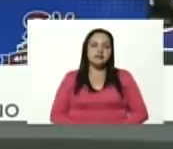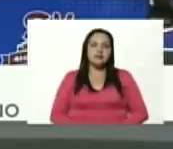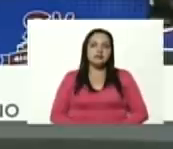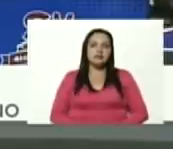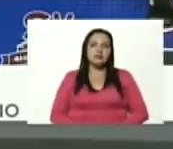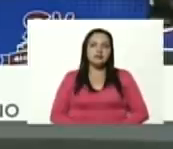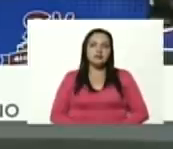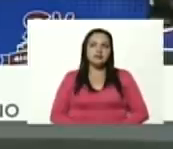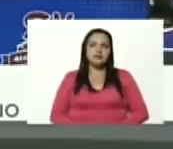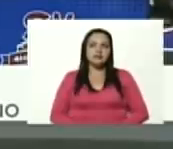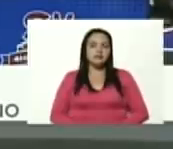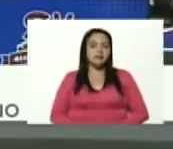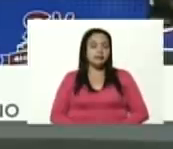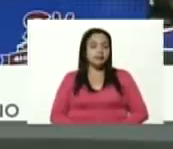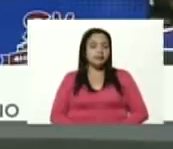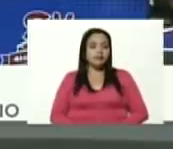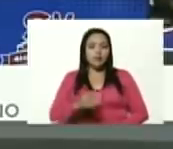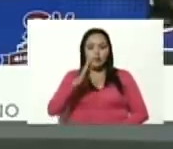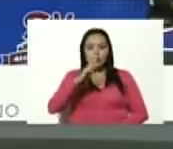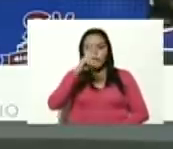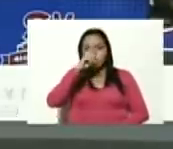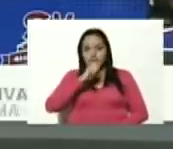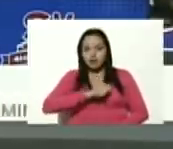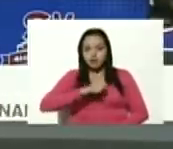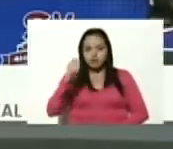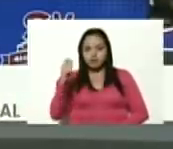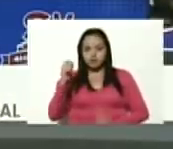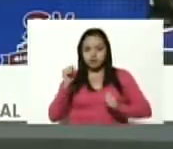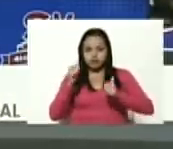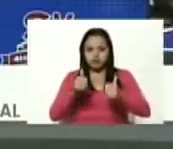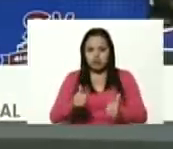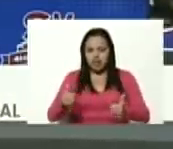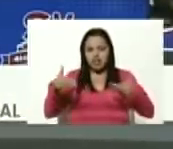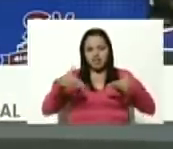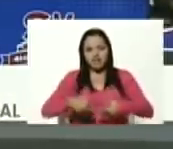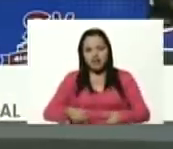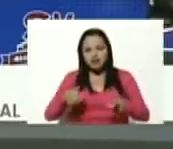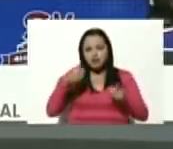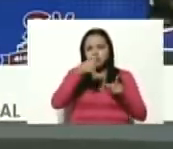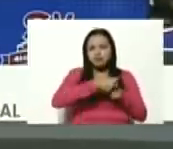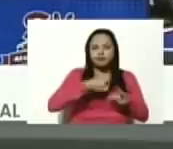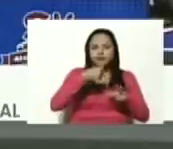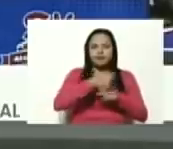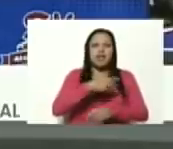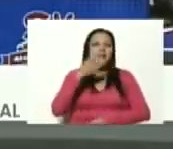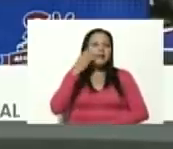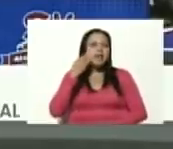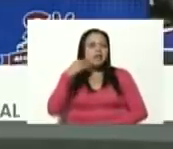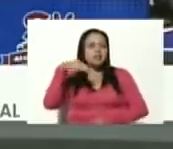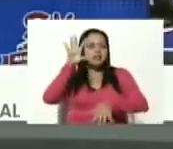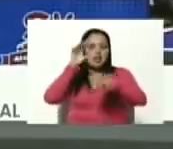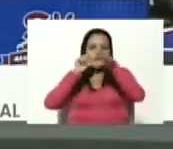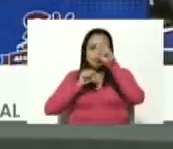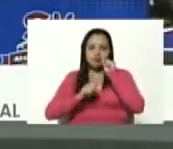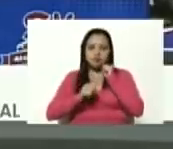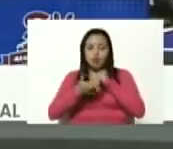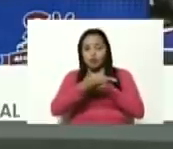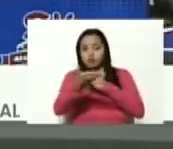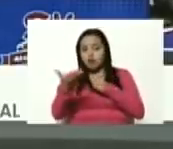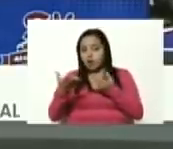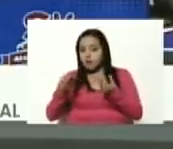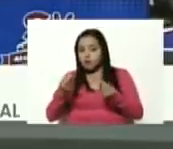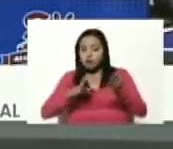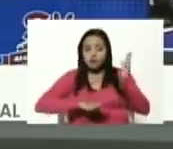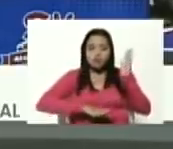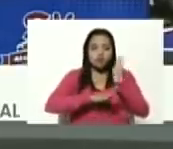No olvidable entonces, 4 años de lucha, de resistencia, 4 años de experiencia ya. Ustedes muchos han